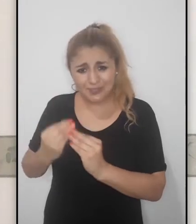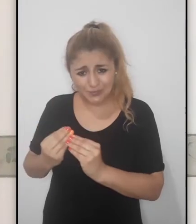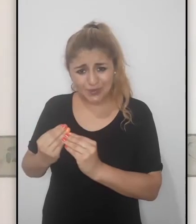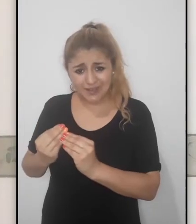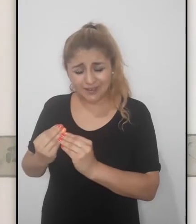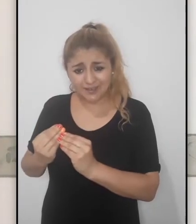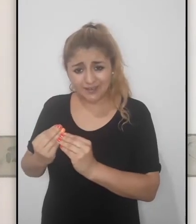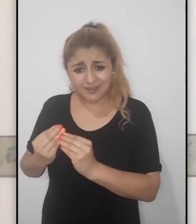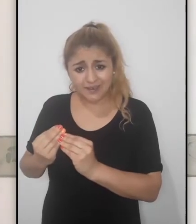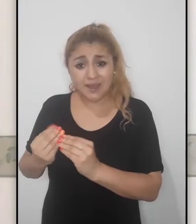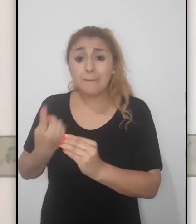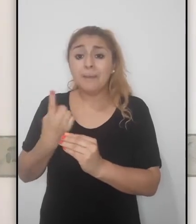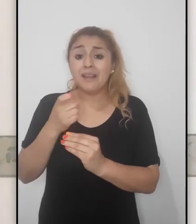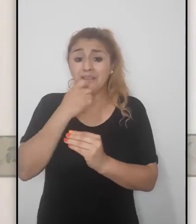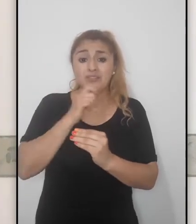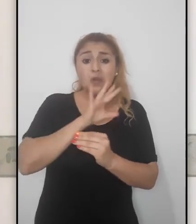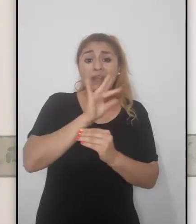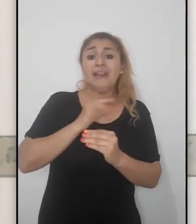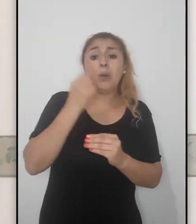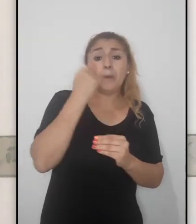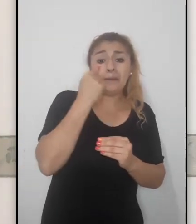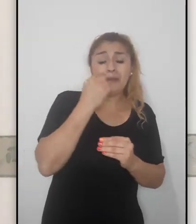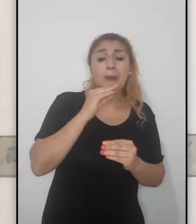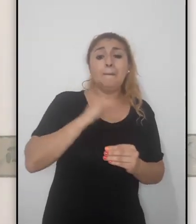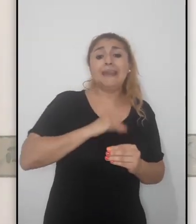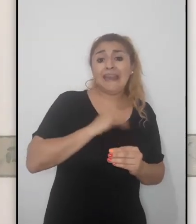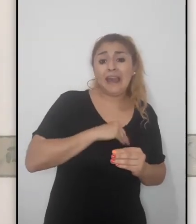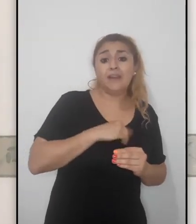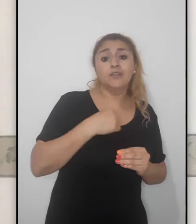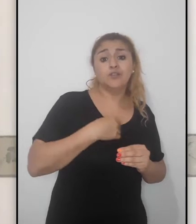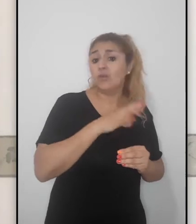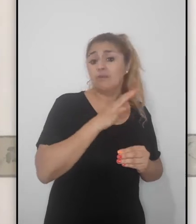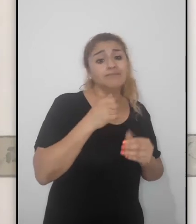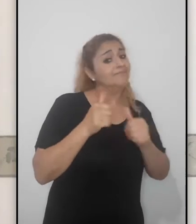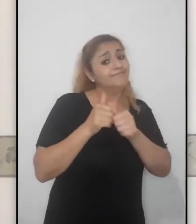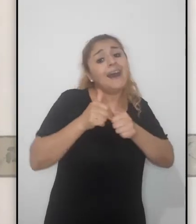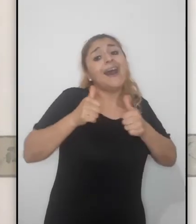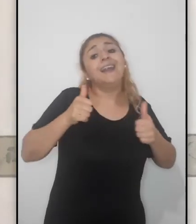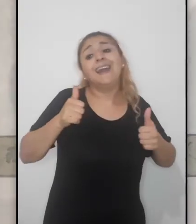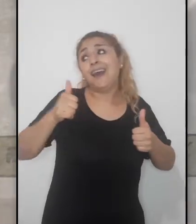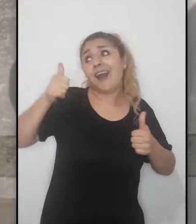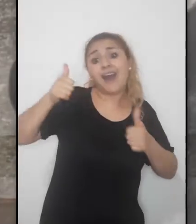pecado que también está ahí siempre es una decisión